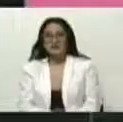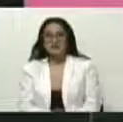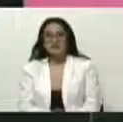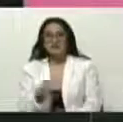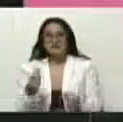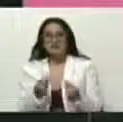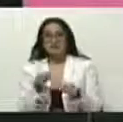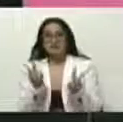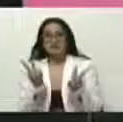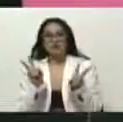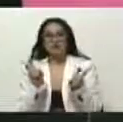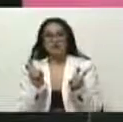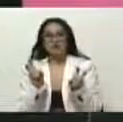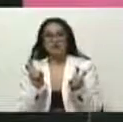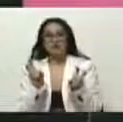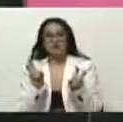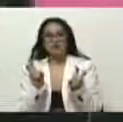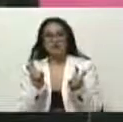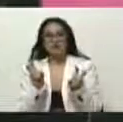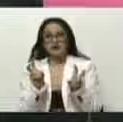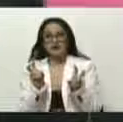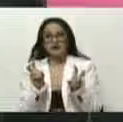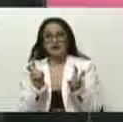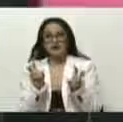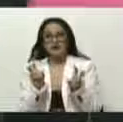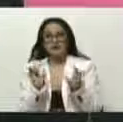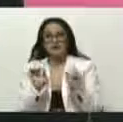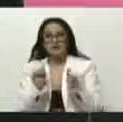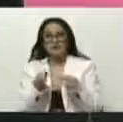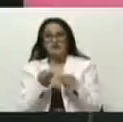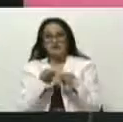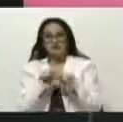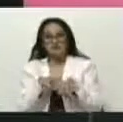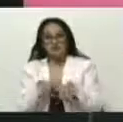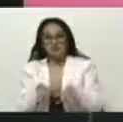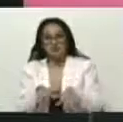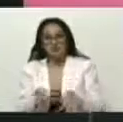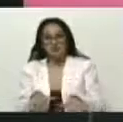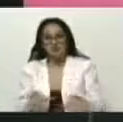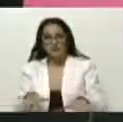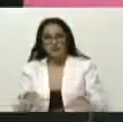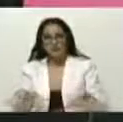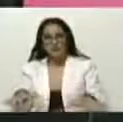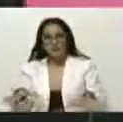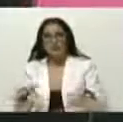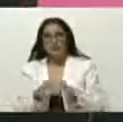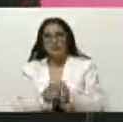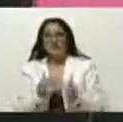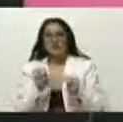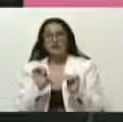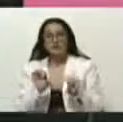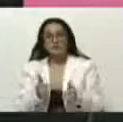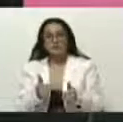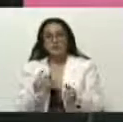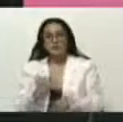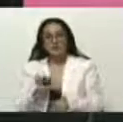tema echa raíces. Yo siento que estoy hablando, además,